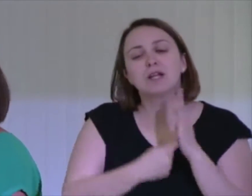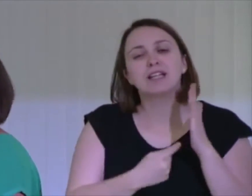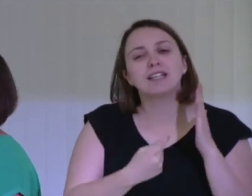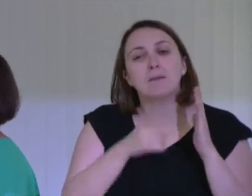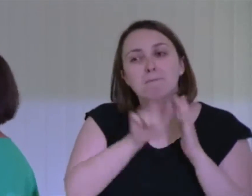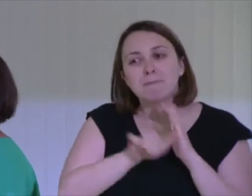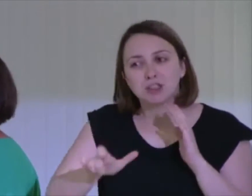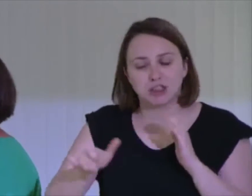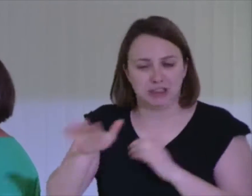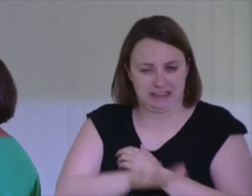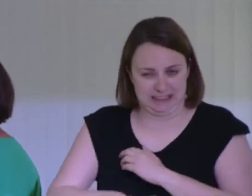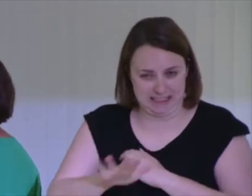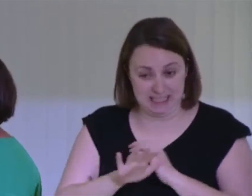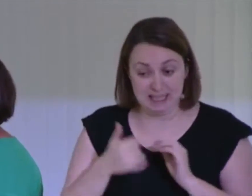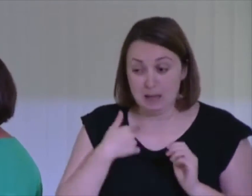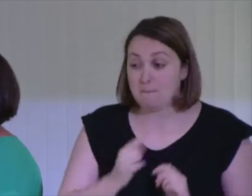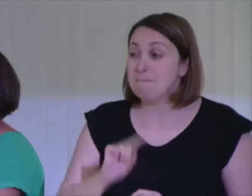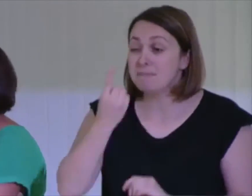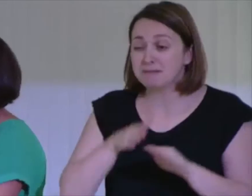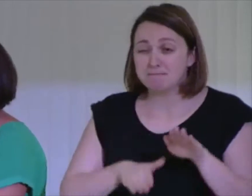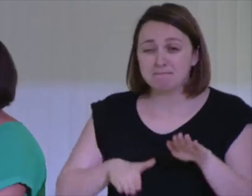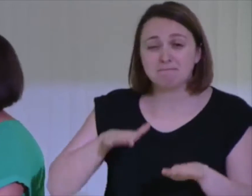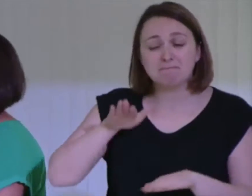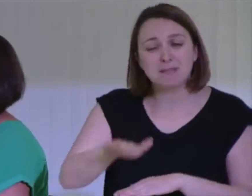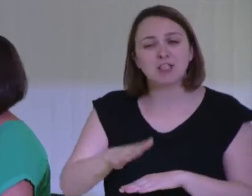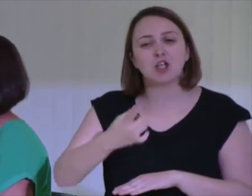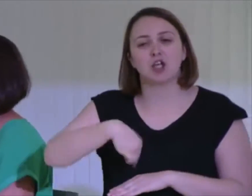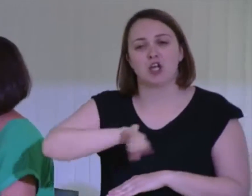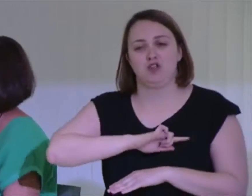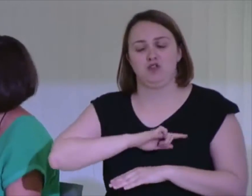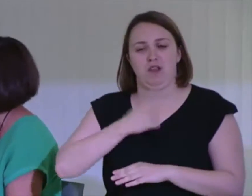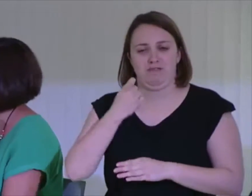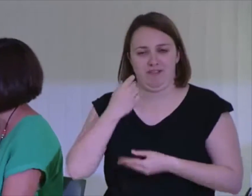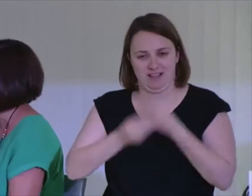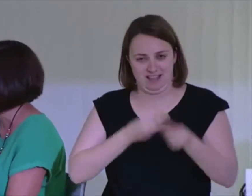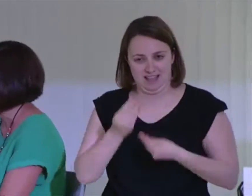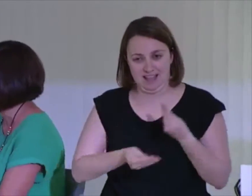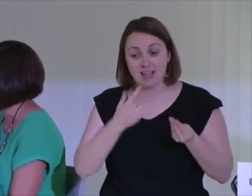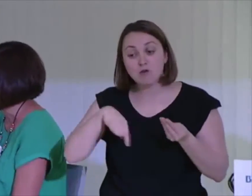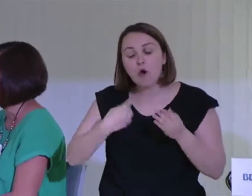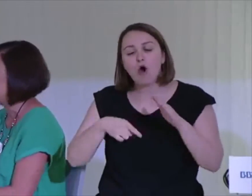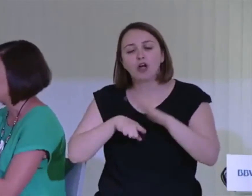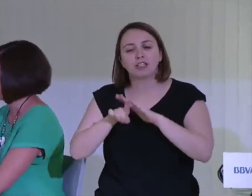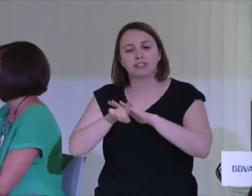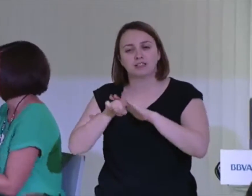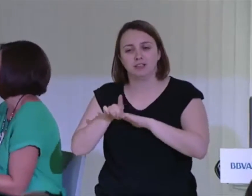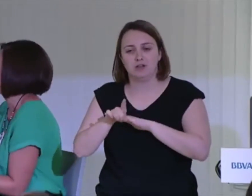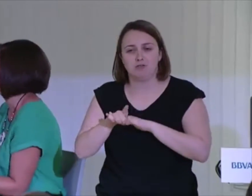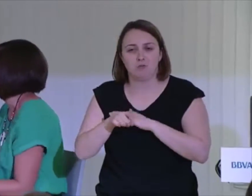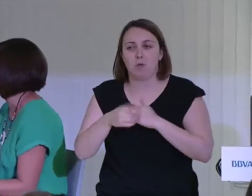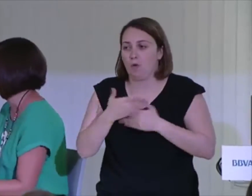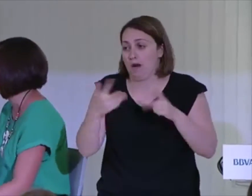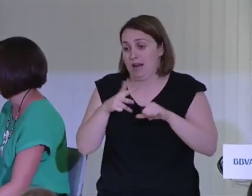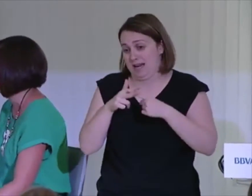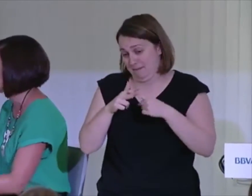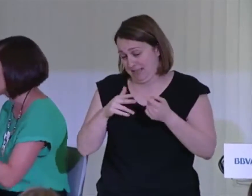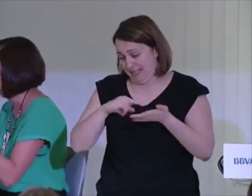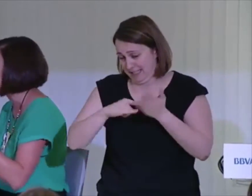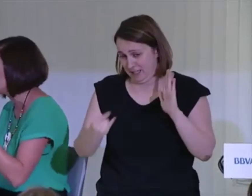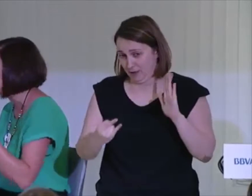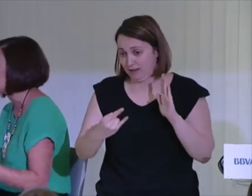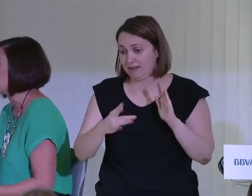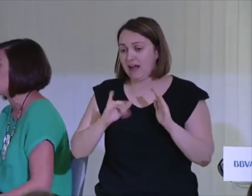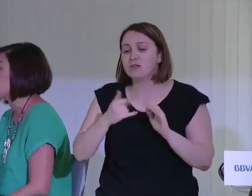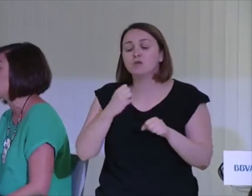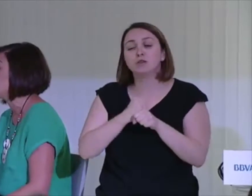gente que está en nuestro entorno, ¿no? Y creo que ese es un primer paso que hay que dar y que está en la base luego de una buena gestión que hagamos, bueno, pues con las herramientas tecnológicas, ¿no?